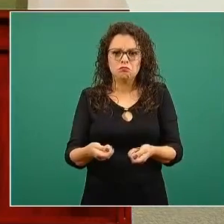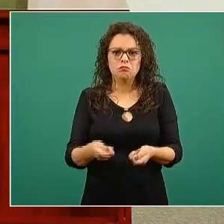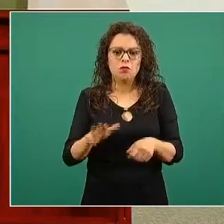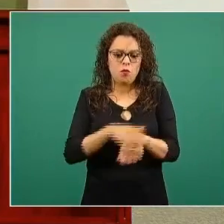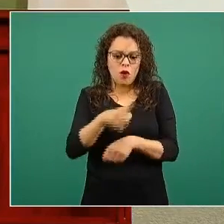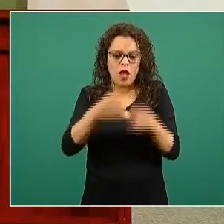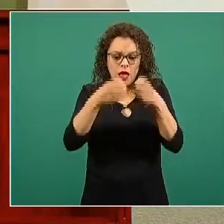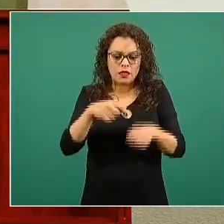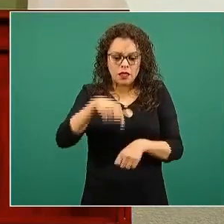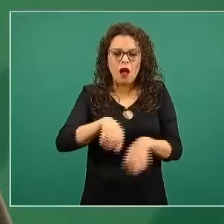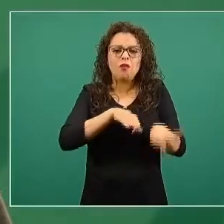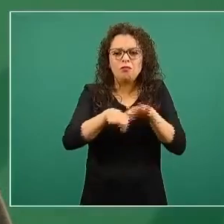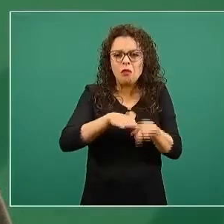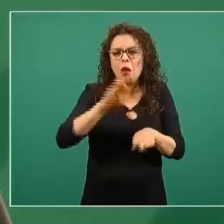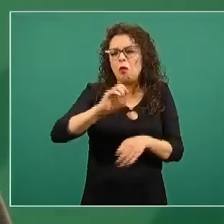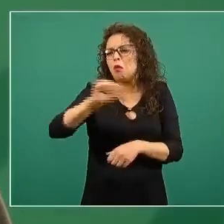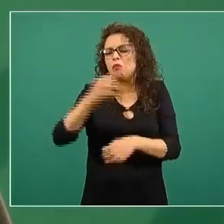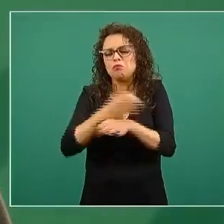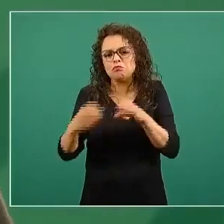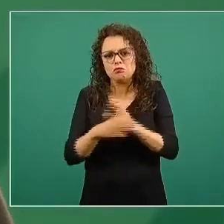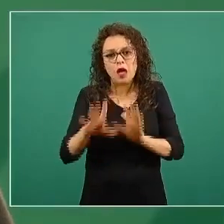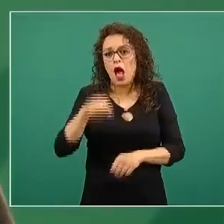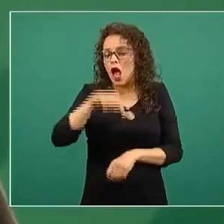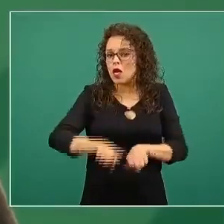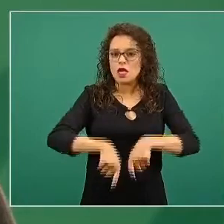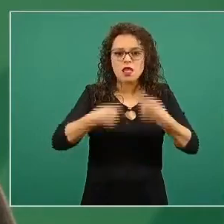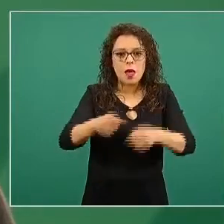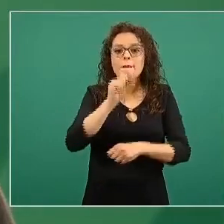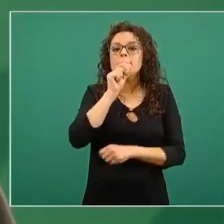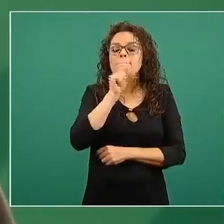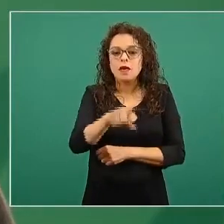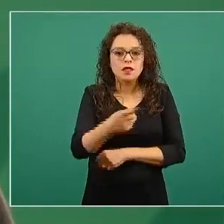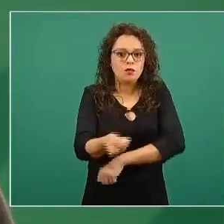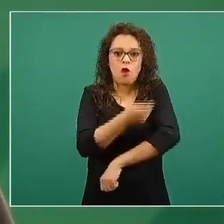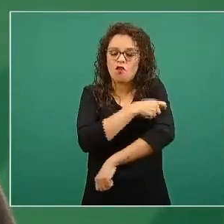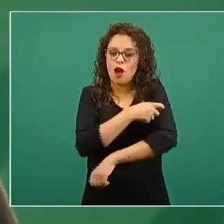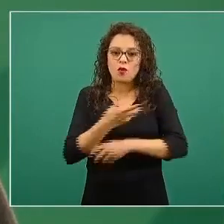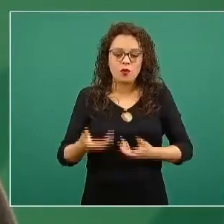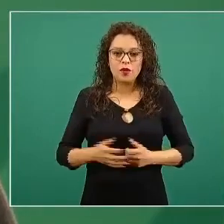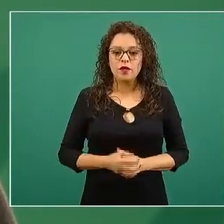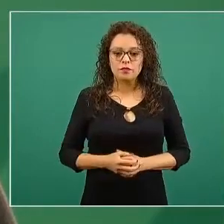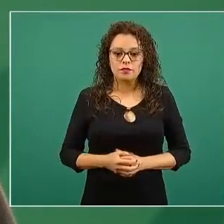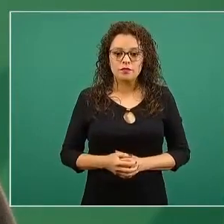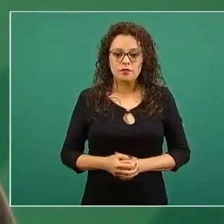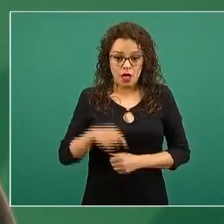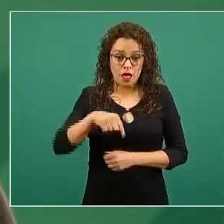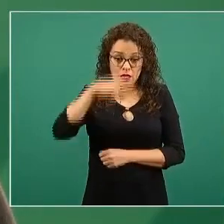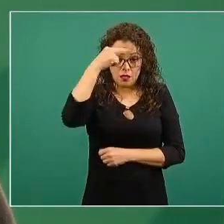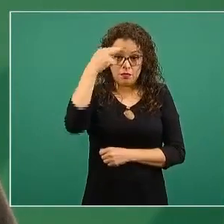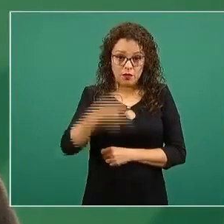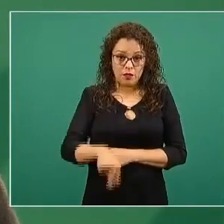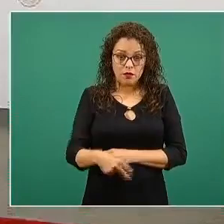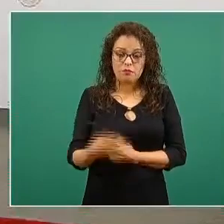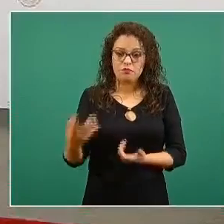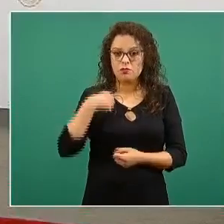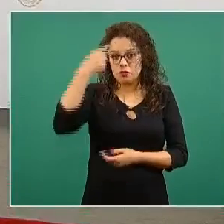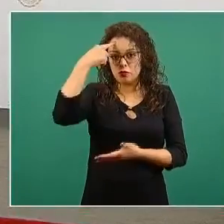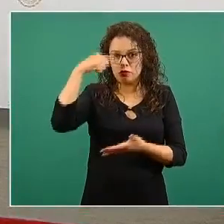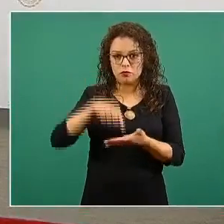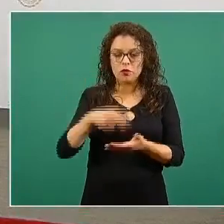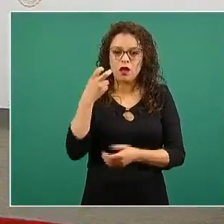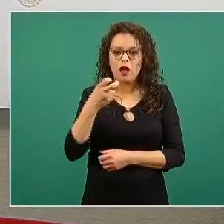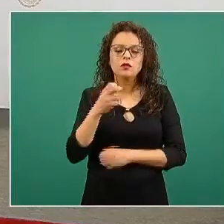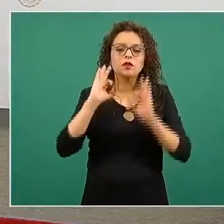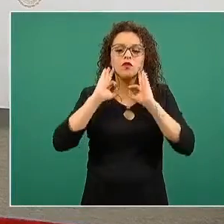contemplados para recibir en su momento la vacuna que se va a aplicar en México. Entonces, me parece que esto es una manera o una reciprocidad que en su